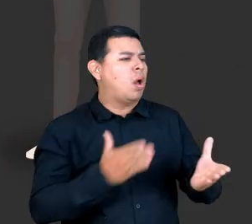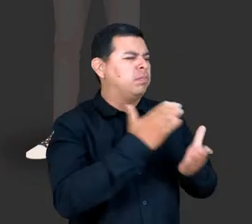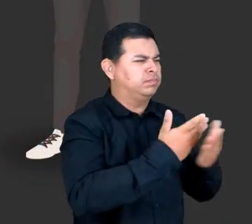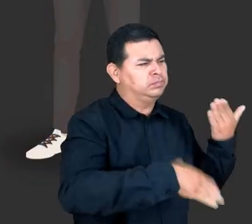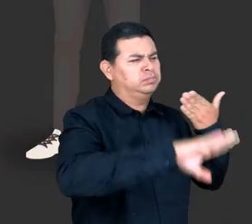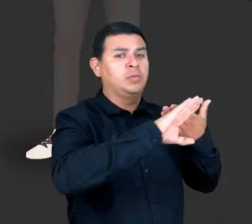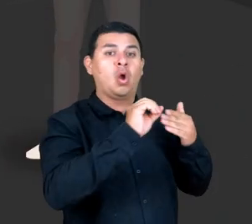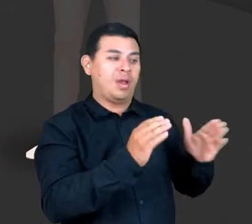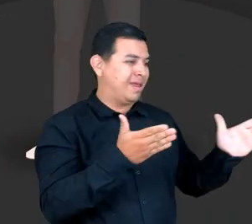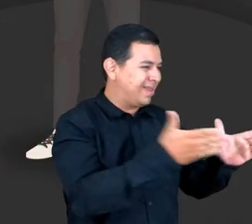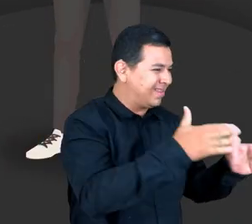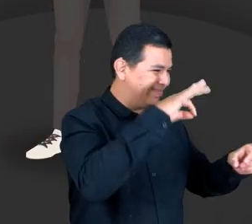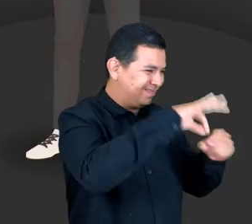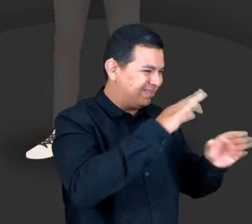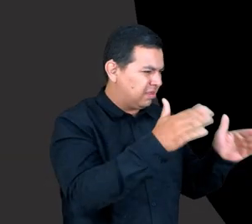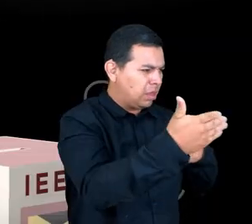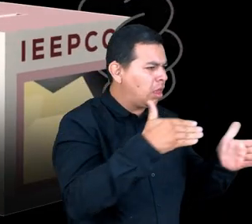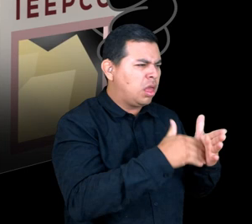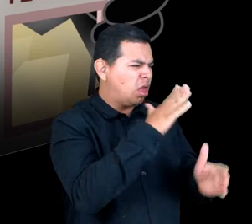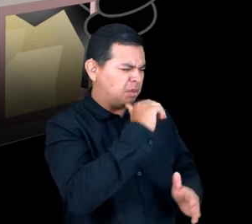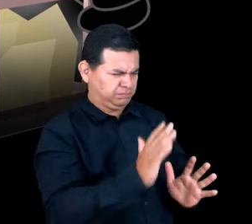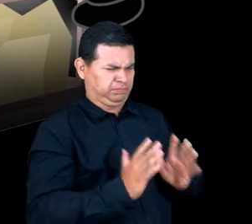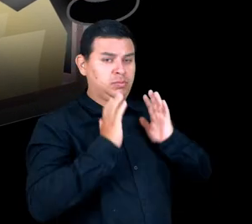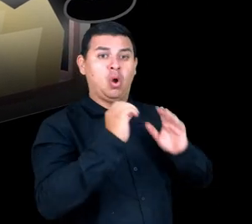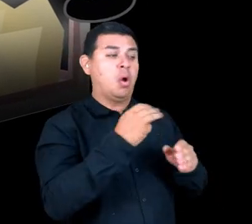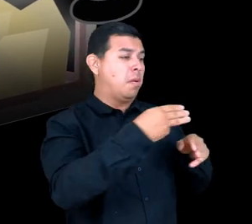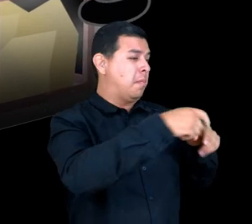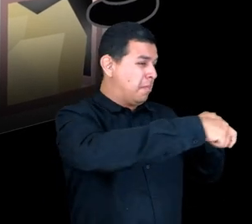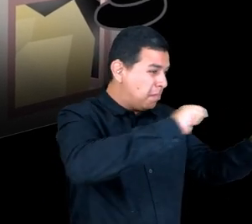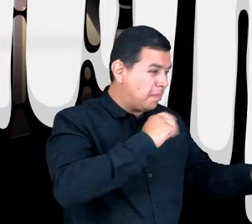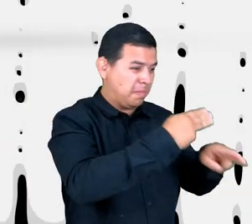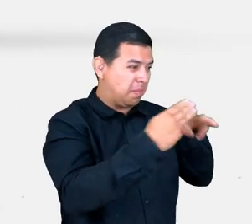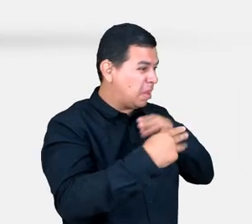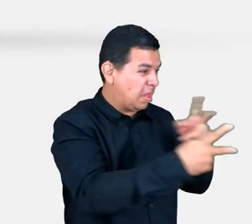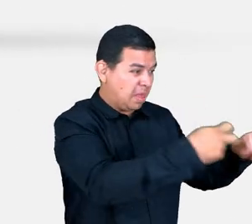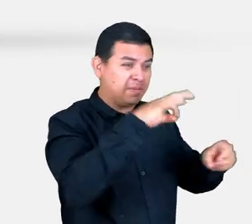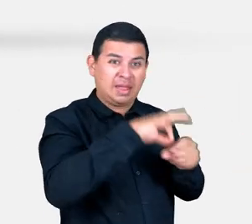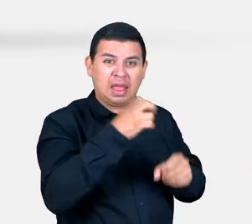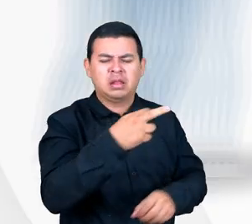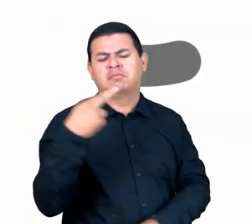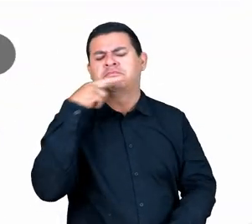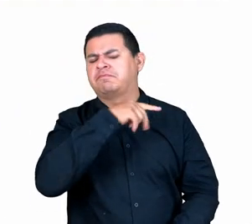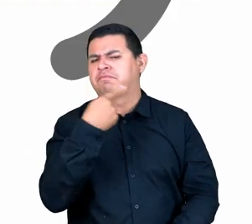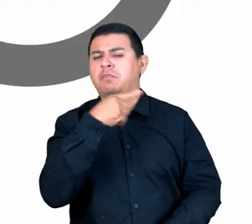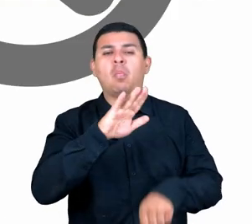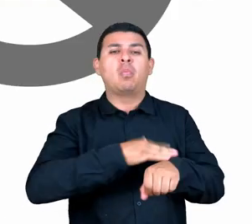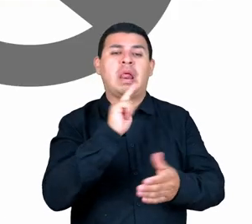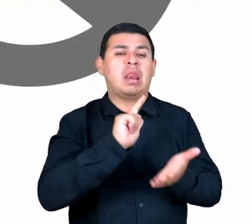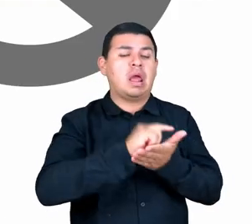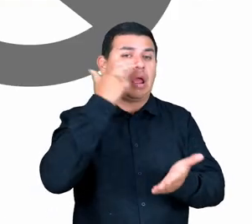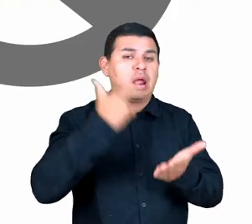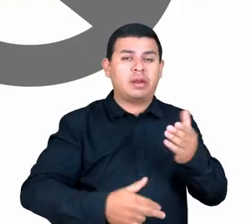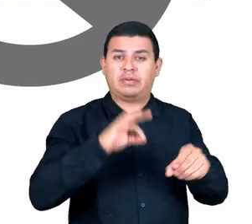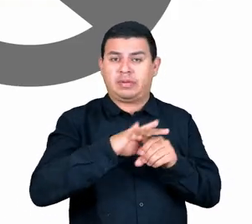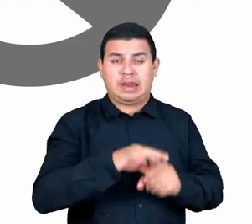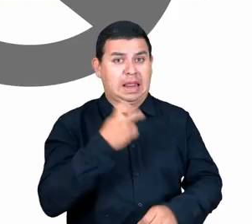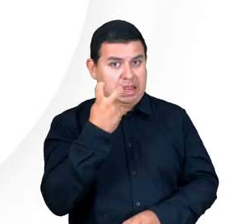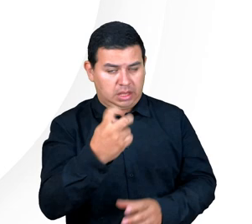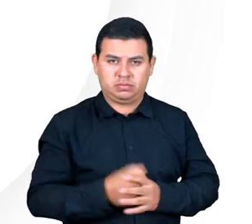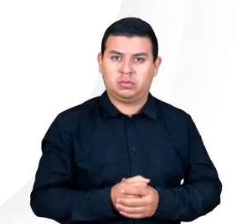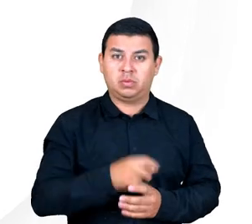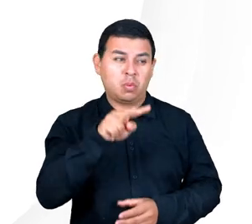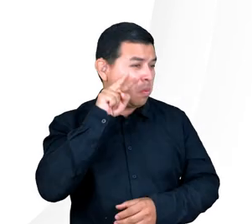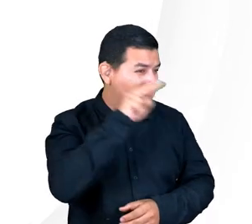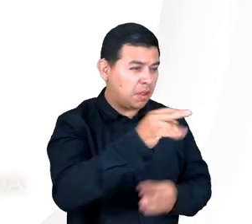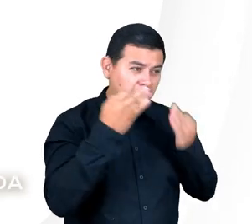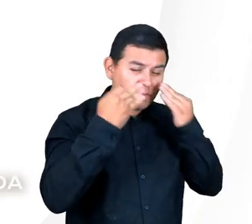na yo, ako kunina kuana y chiqui un taru kunina kandena. Asa kuina na tutunu kun kayun, dakani kuachika, kuachi